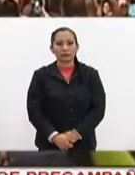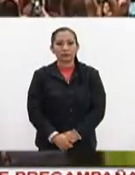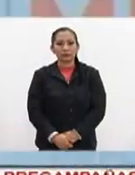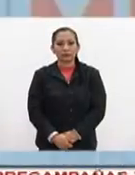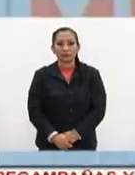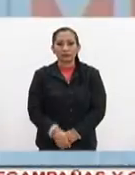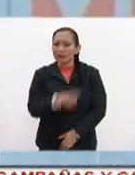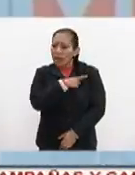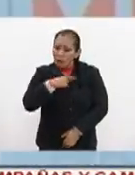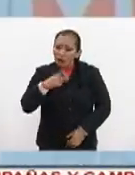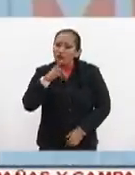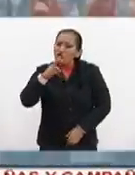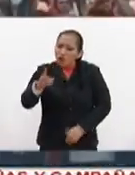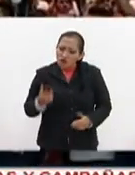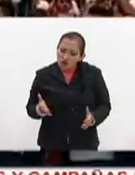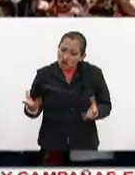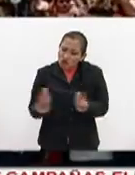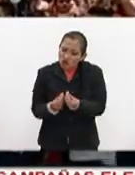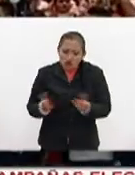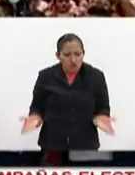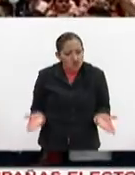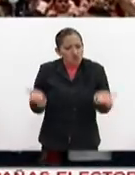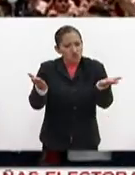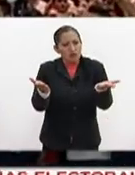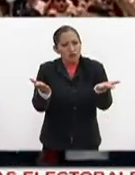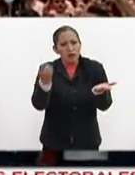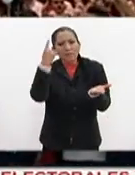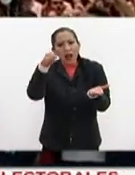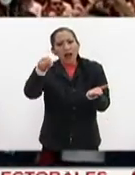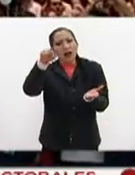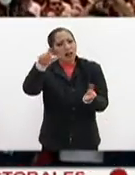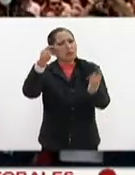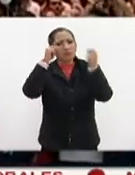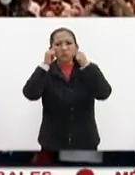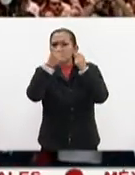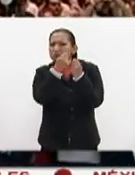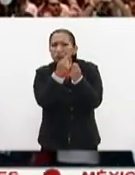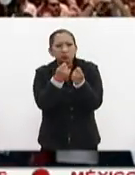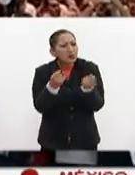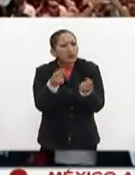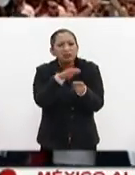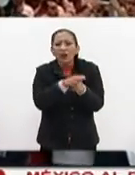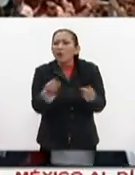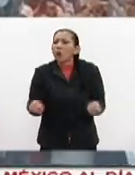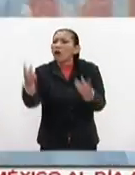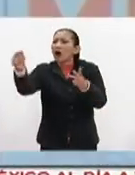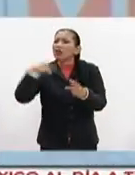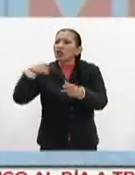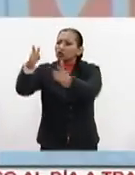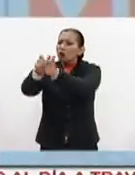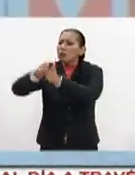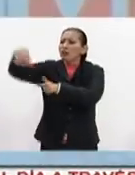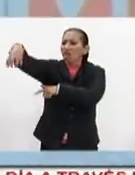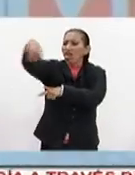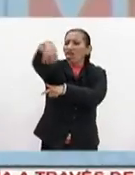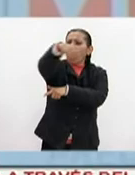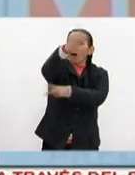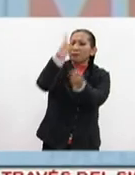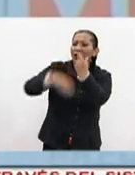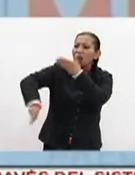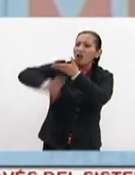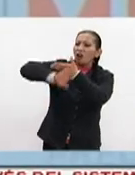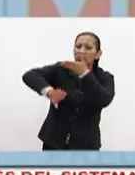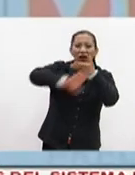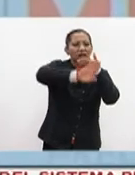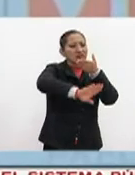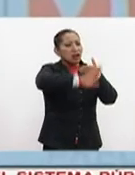Hay que alzar juntos la voz para afirmar que sin importar cuántos frentes vengan a